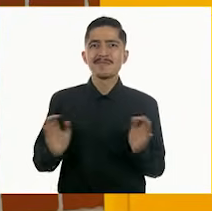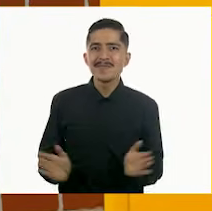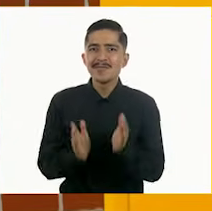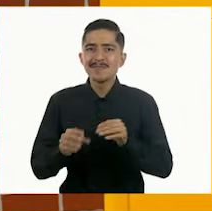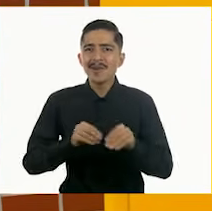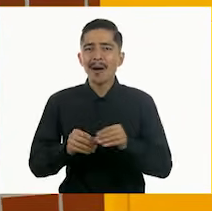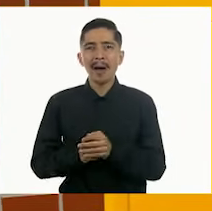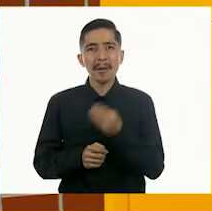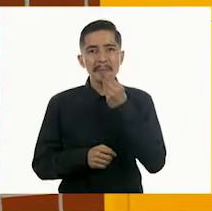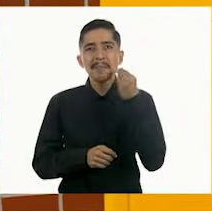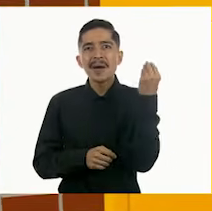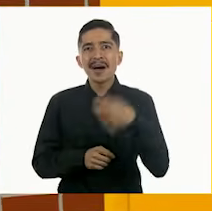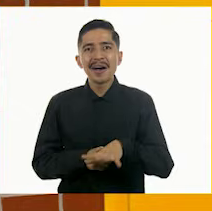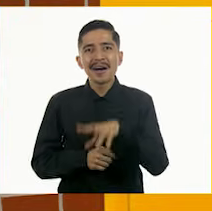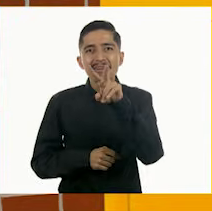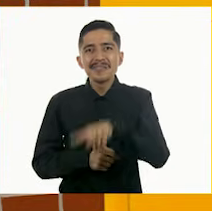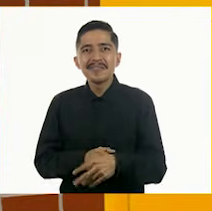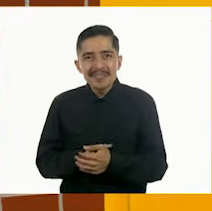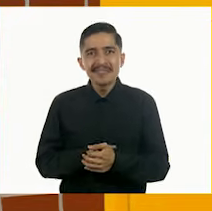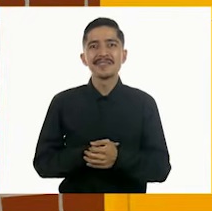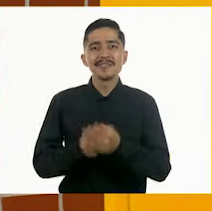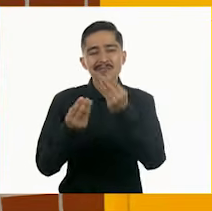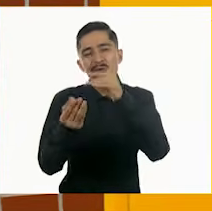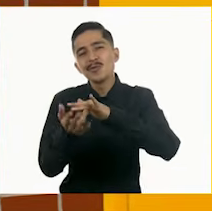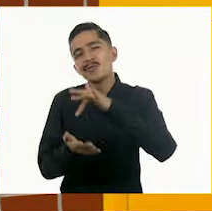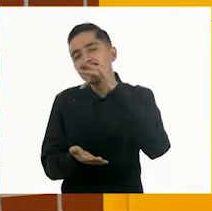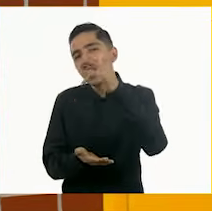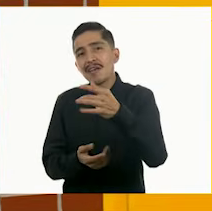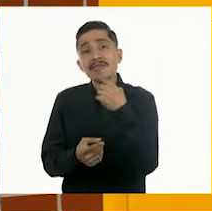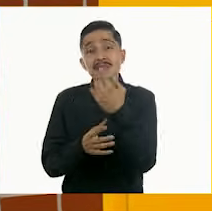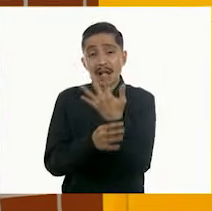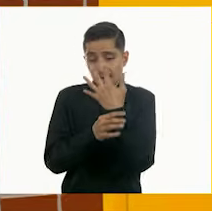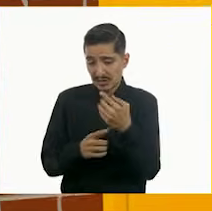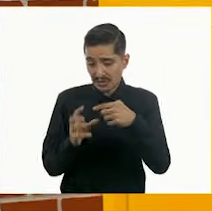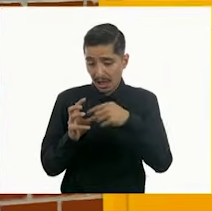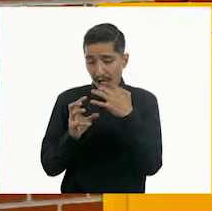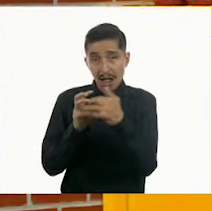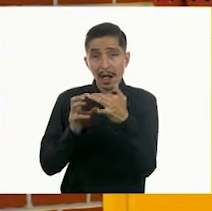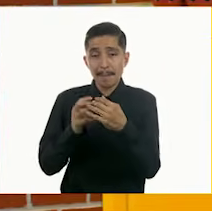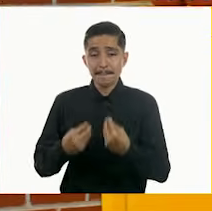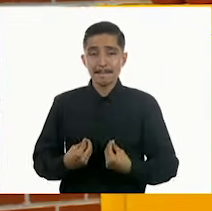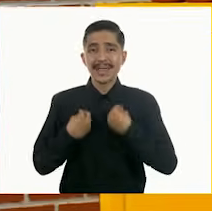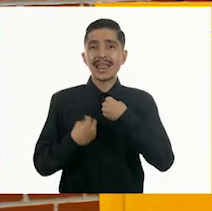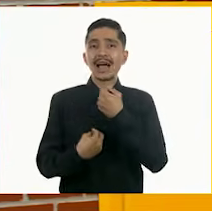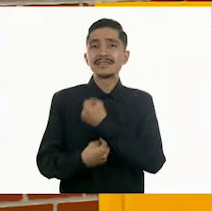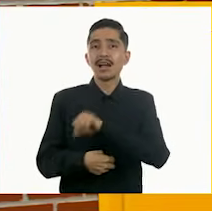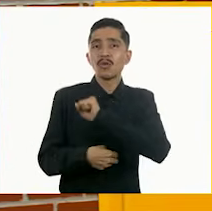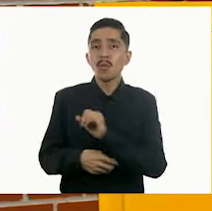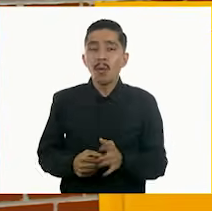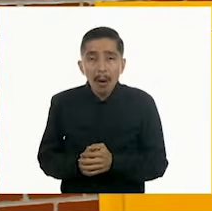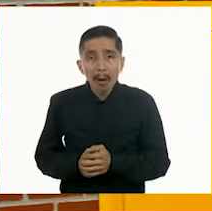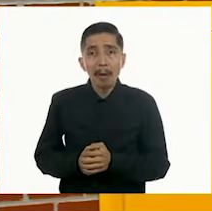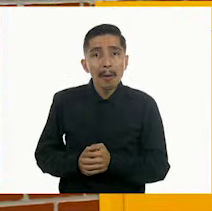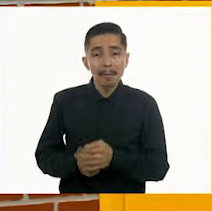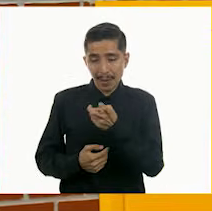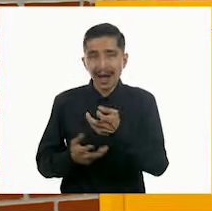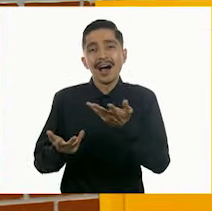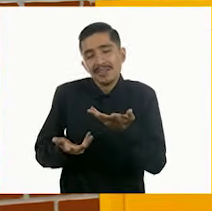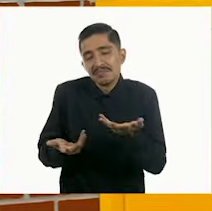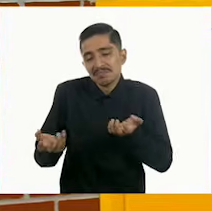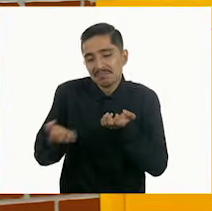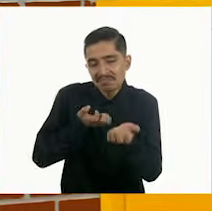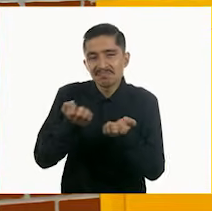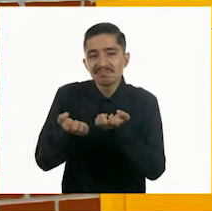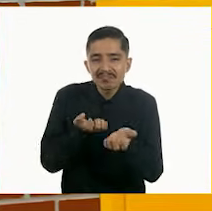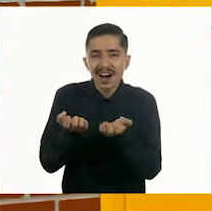parece maravilloso. Oye, muchísimas gracias. Además, dice vida saludable. Claro, porque entonces así, haciendo ejercicio,